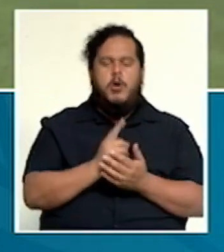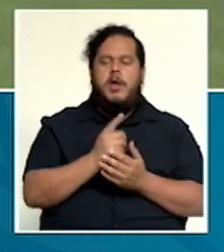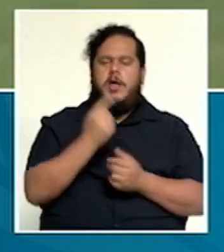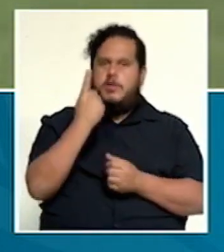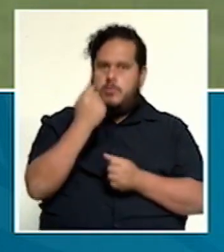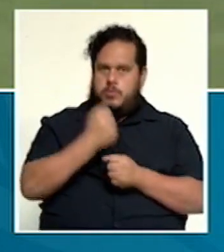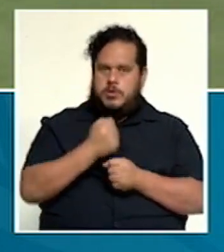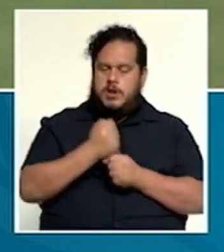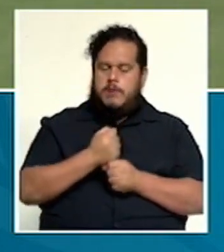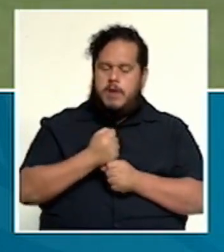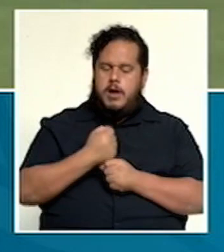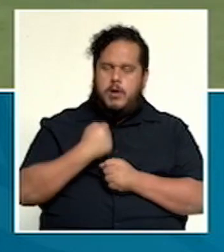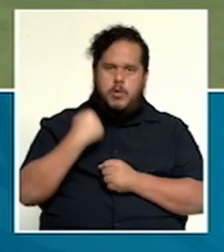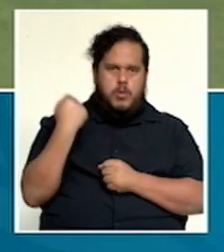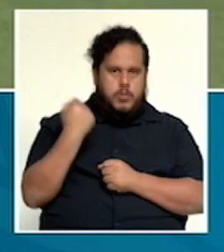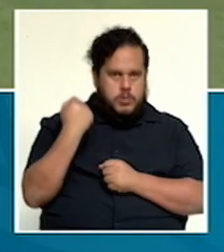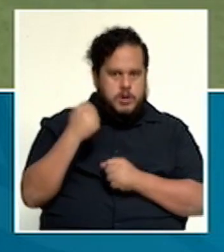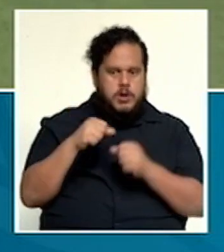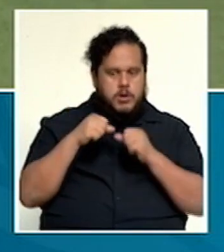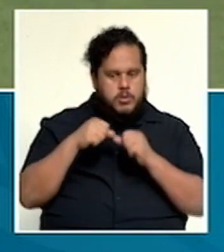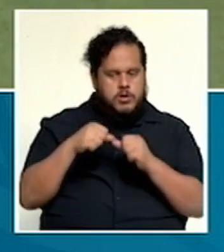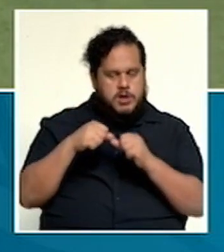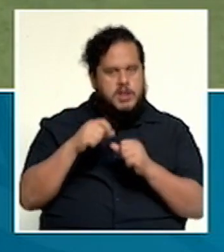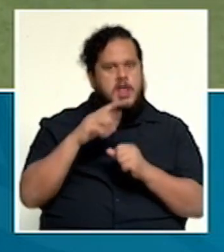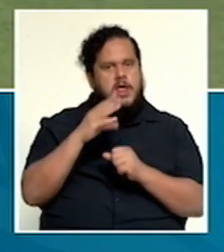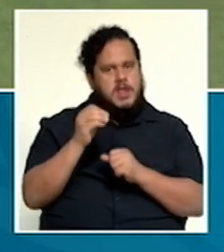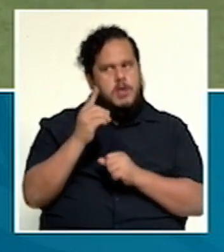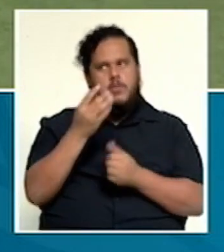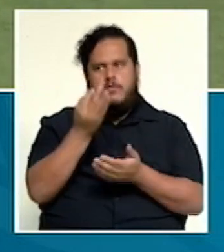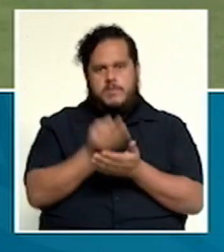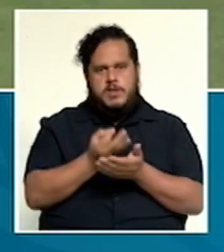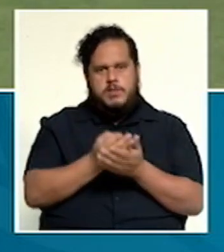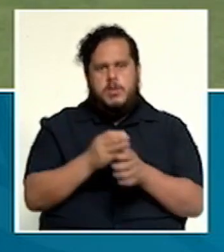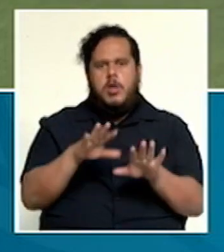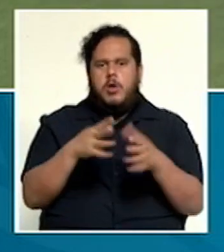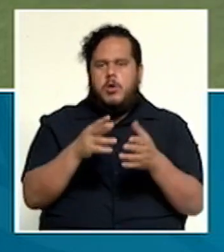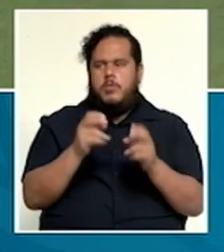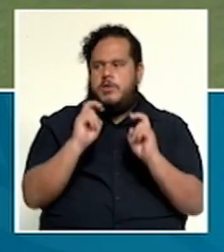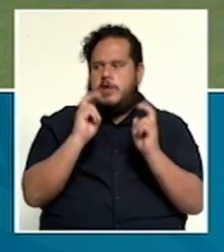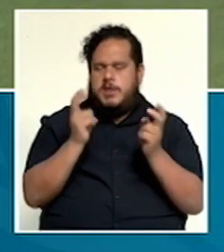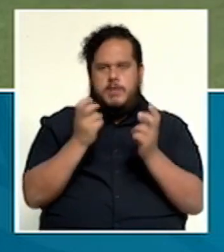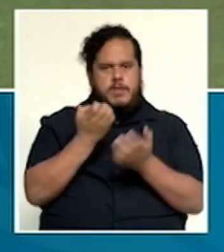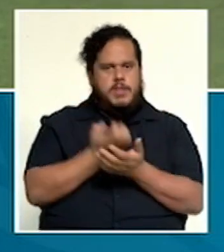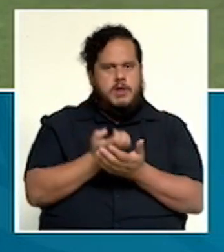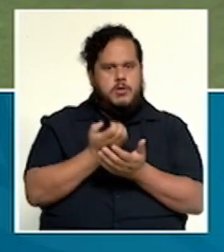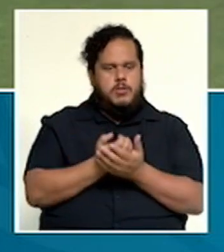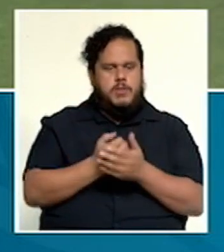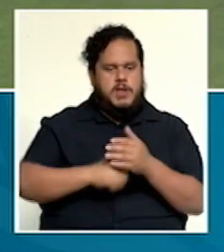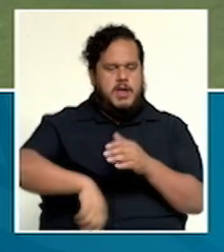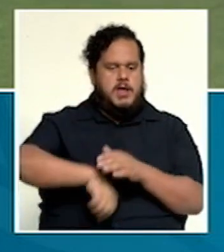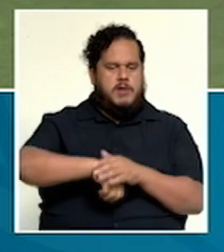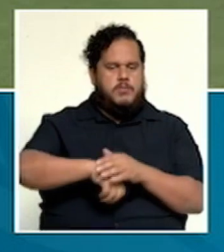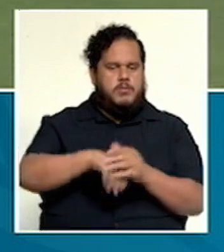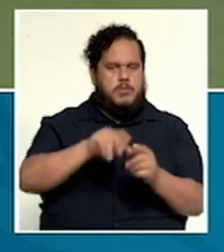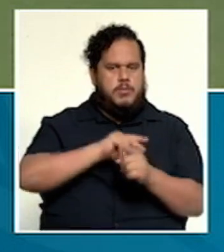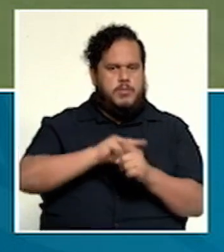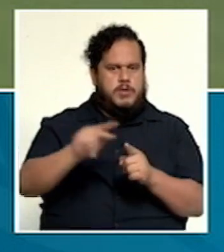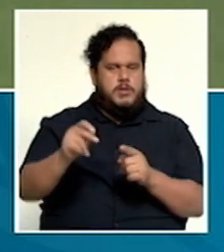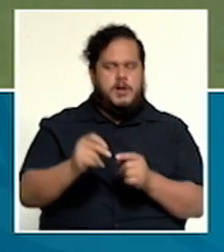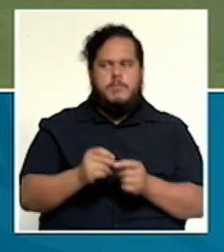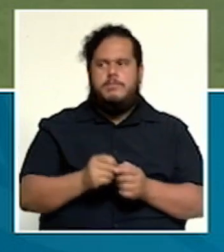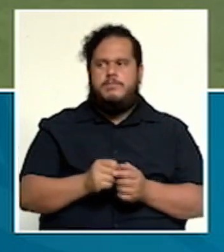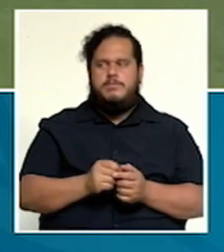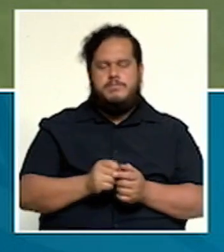trabajo constante y de un financiamiento. ¿Cómo está el tema de la economía en el fútbol profesional?